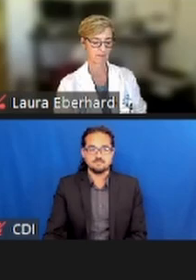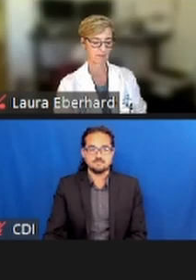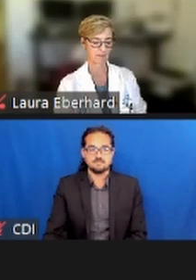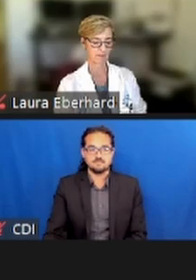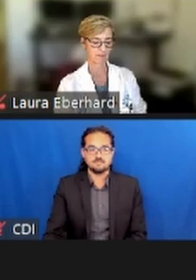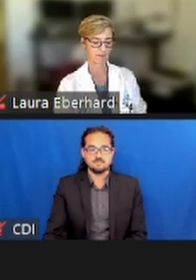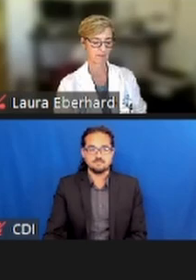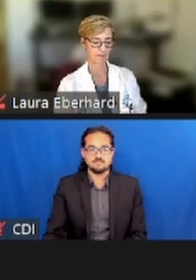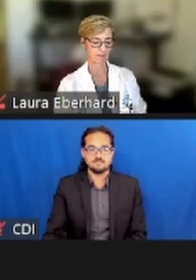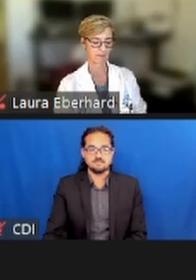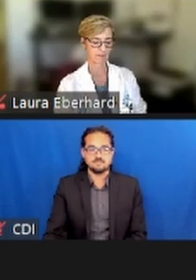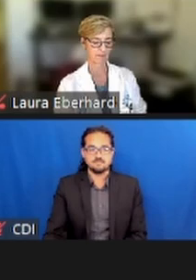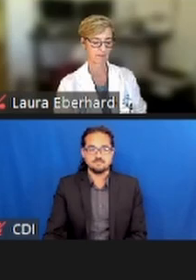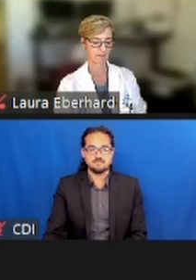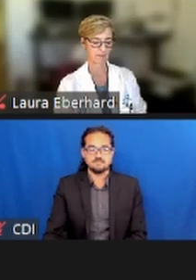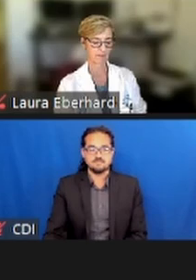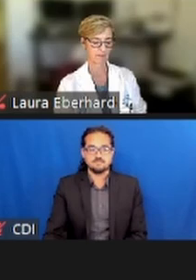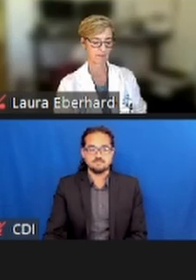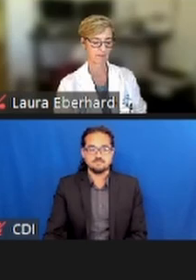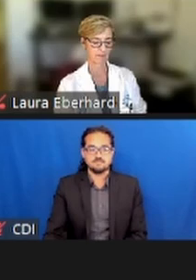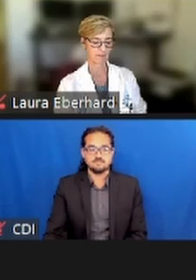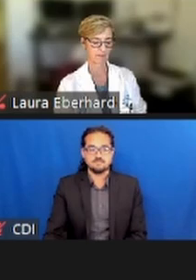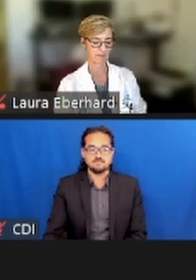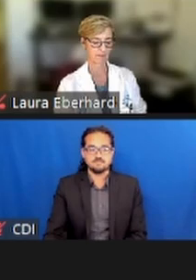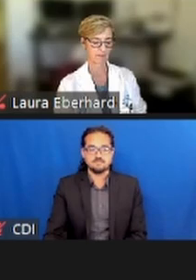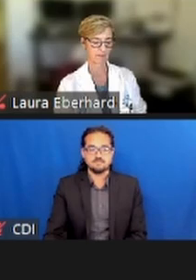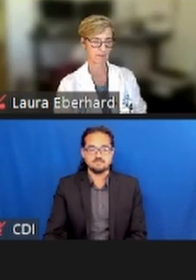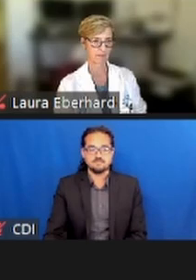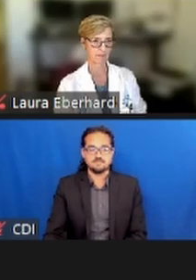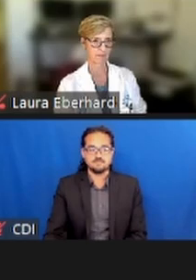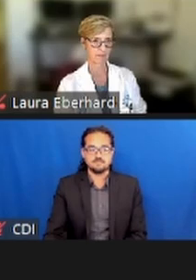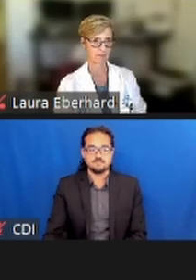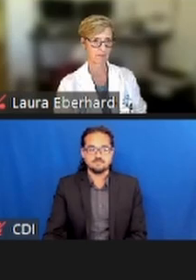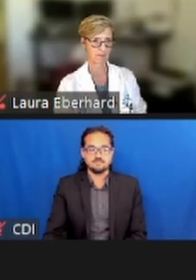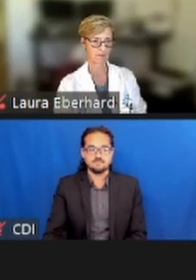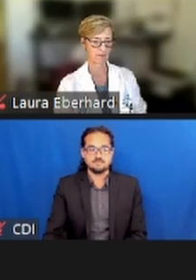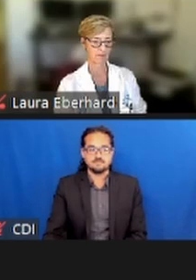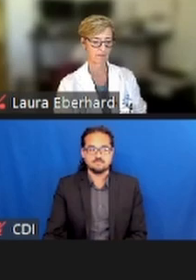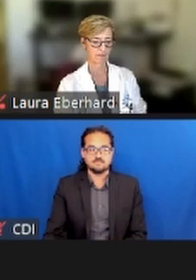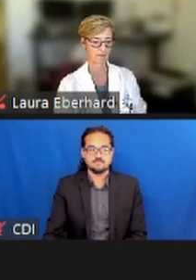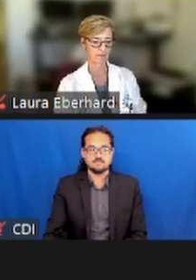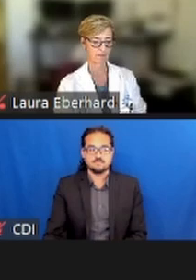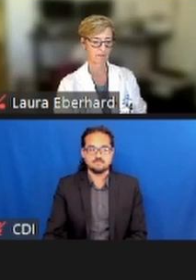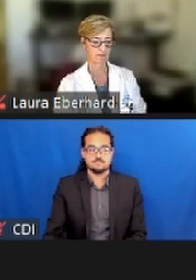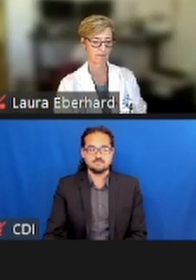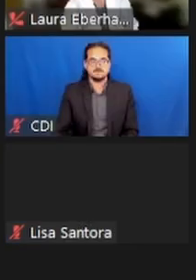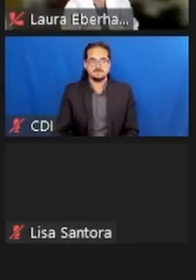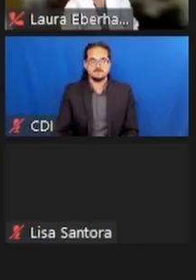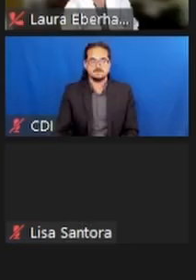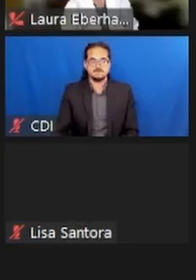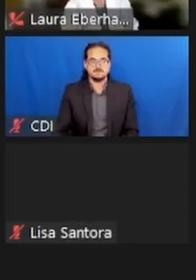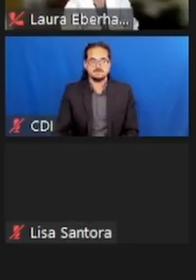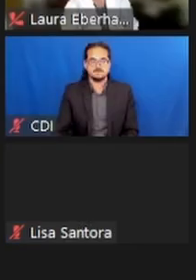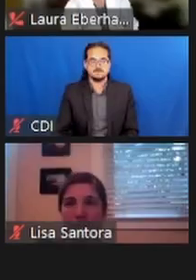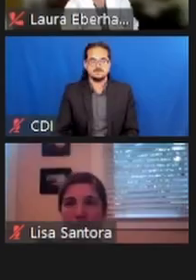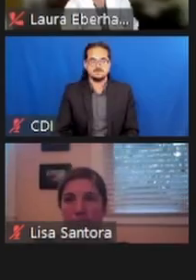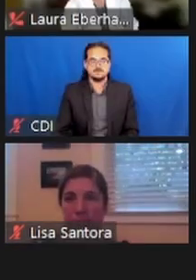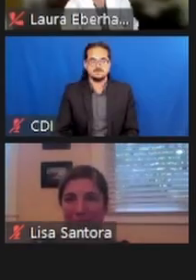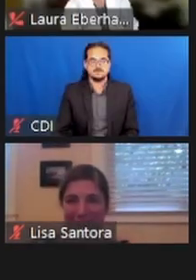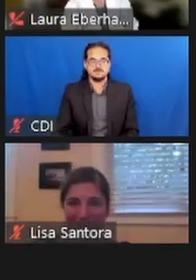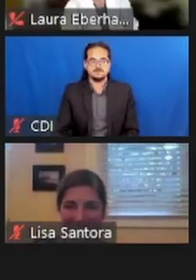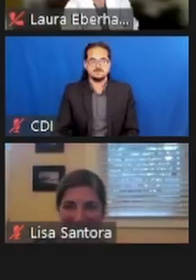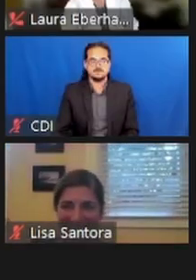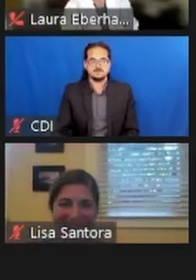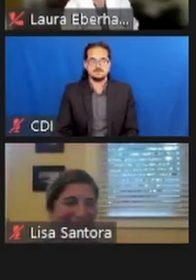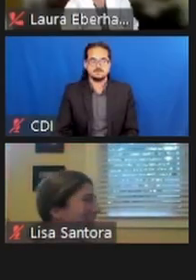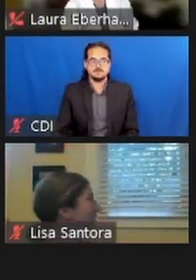en español, a favor de entrar en Zoom y busca los controles de la reunión y toque el más, o sea, son